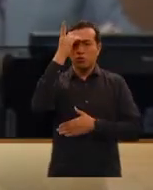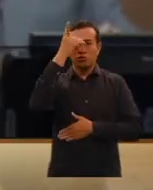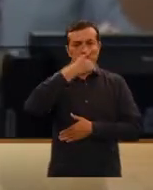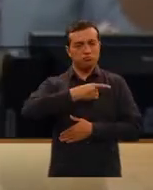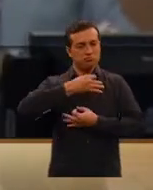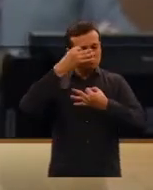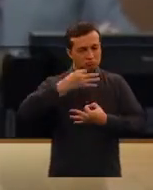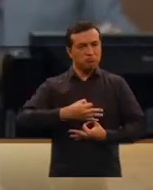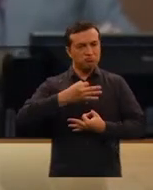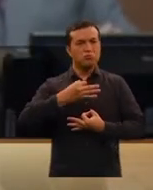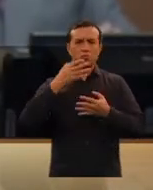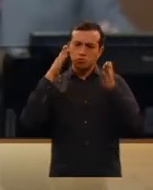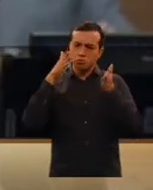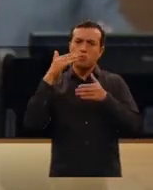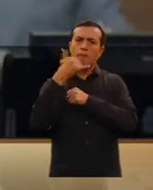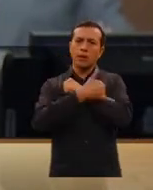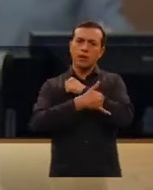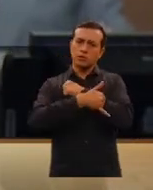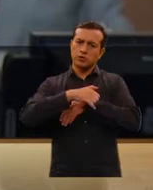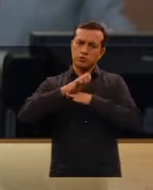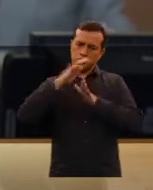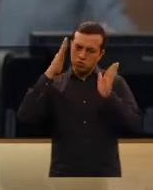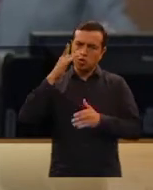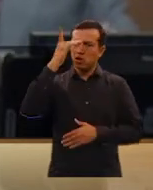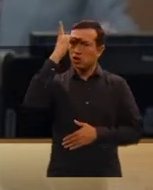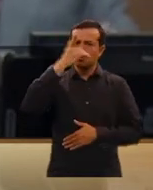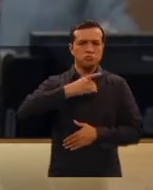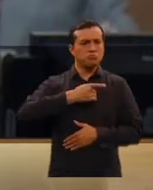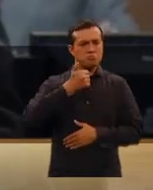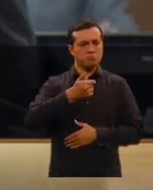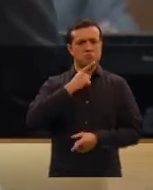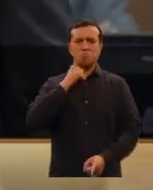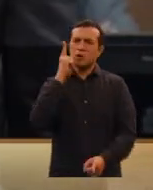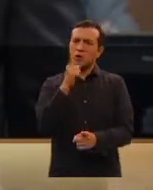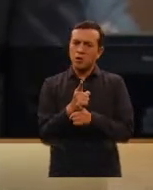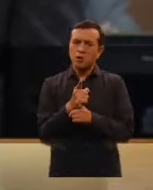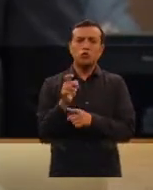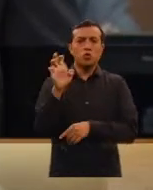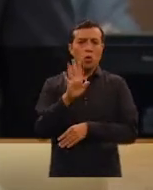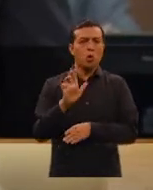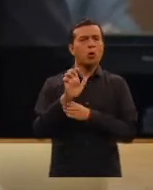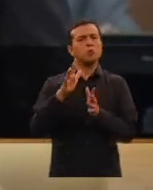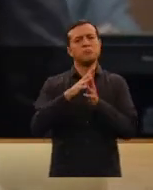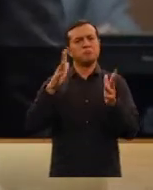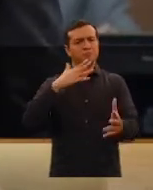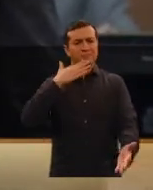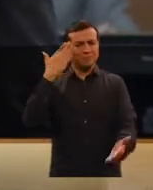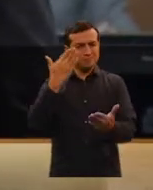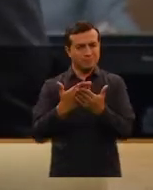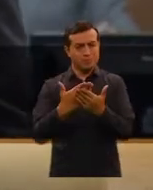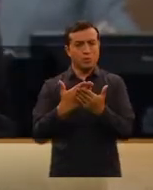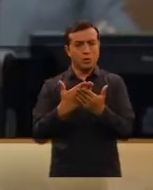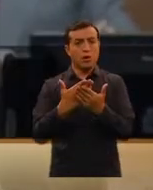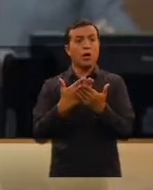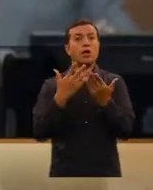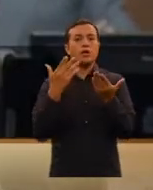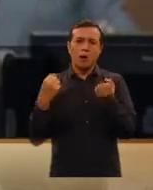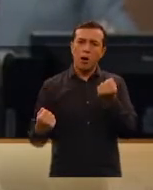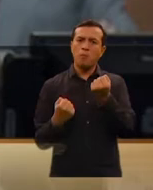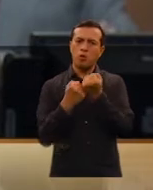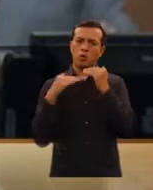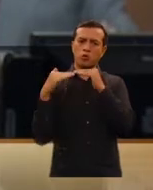claras en que tomé las mejores decisiones por este país. Tomé las decisiones correctas y el país lo